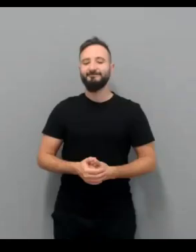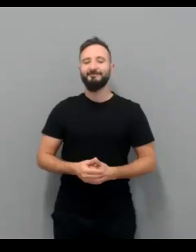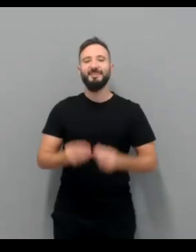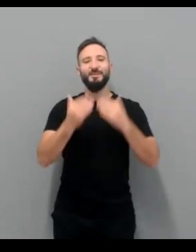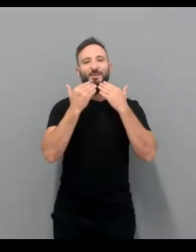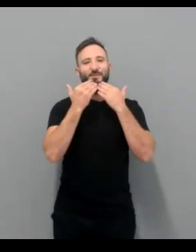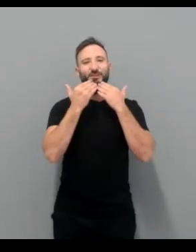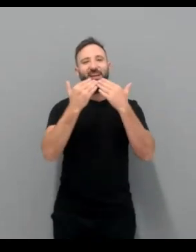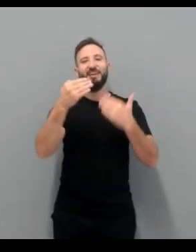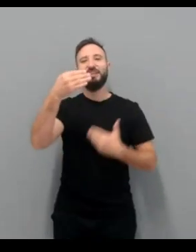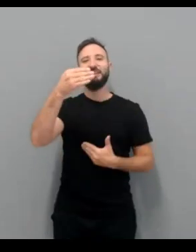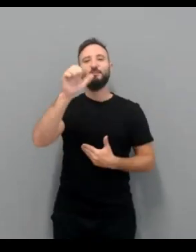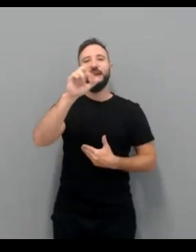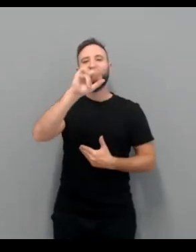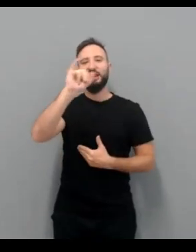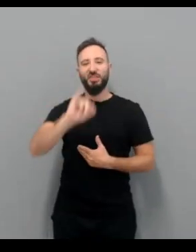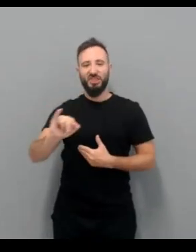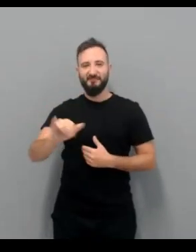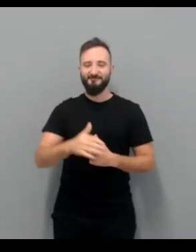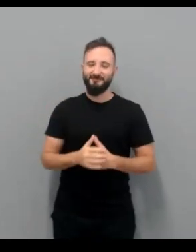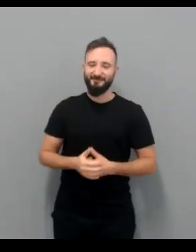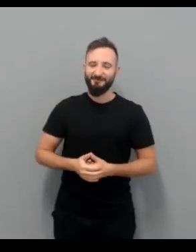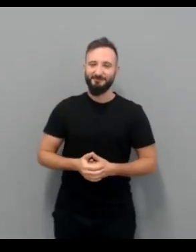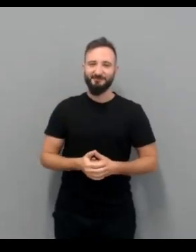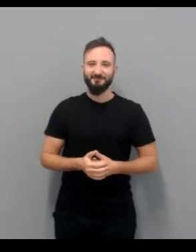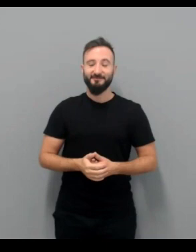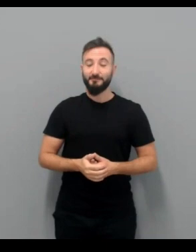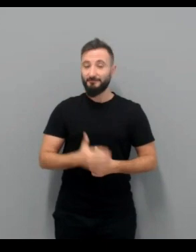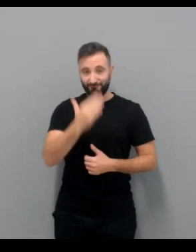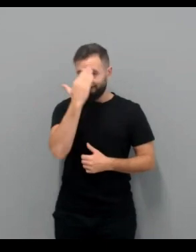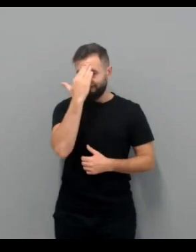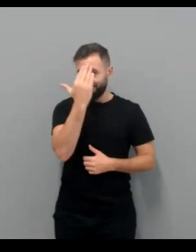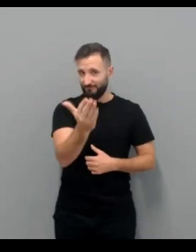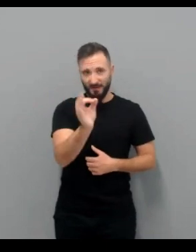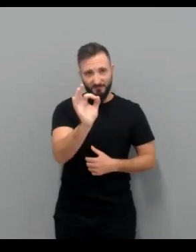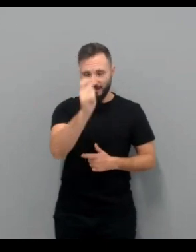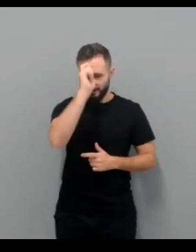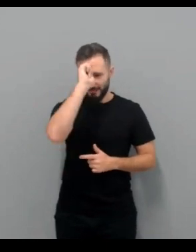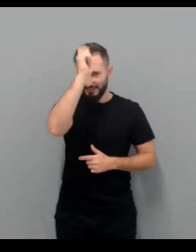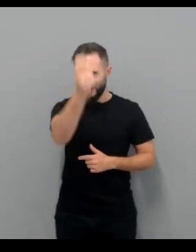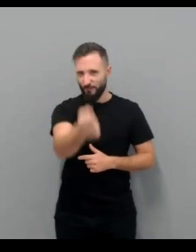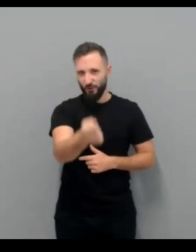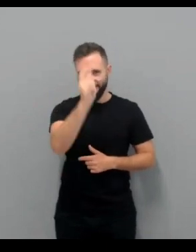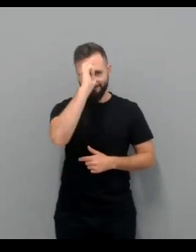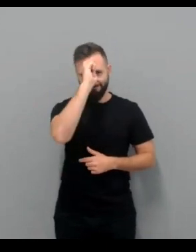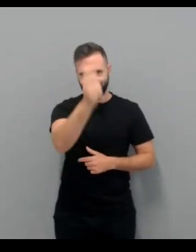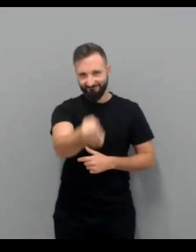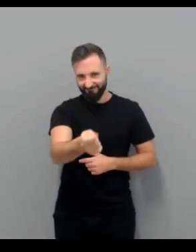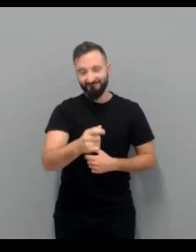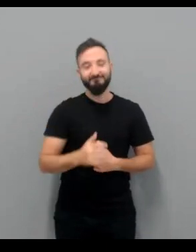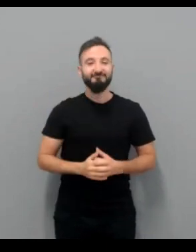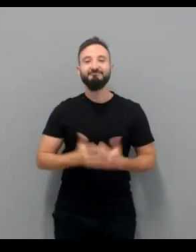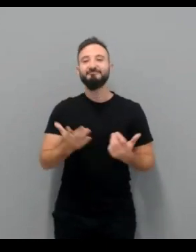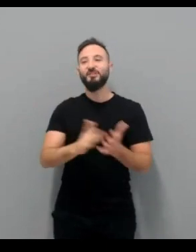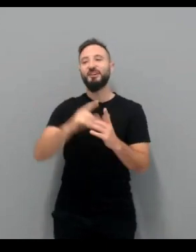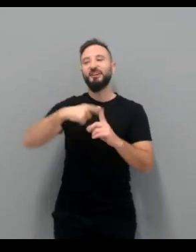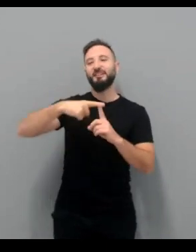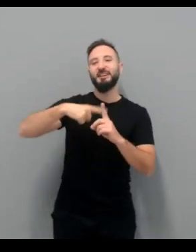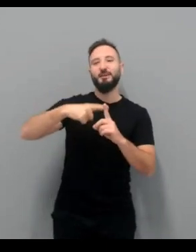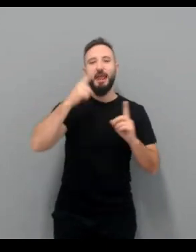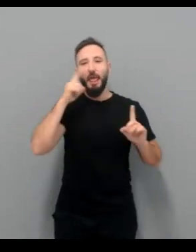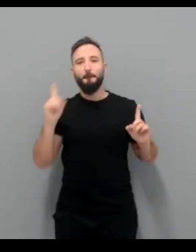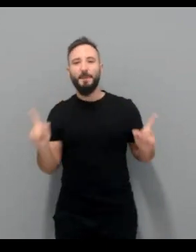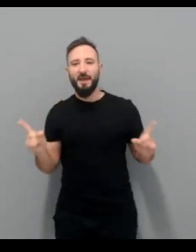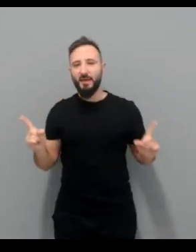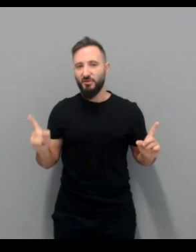Muchísimas gracias, Beatriz. La verdad es que chapó. O sea, reflejar los niveles de prevención